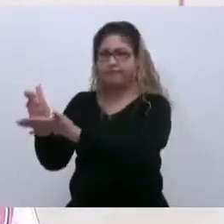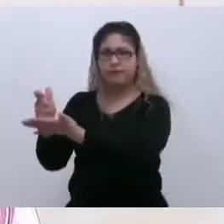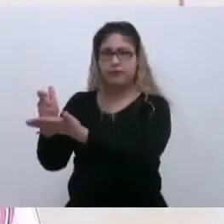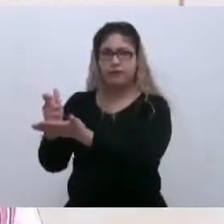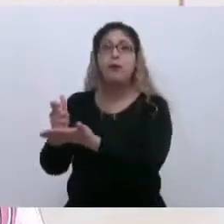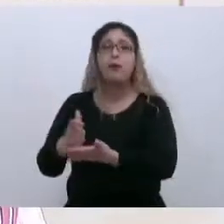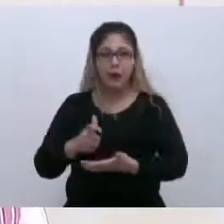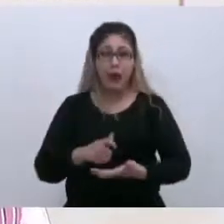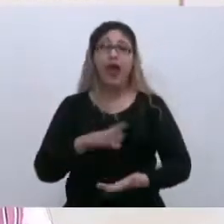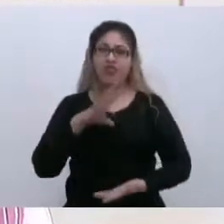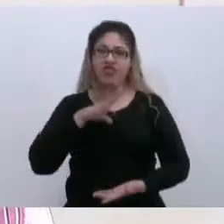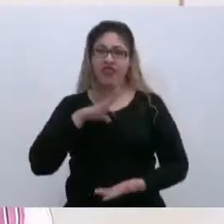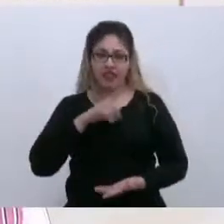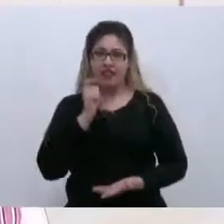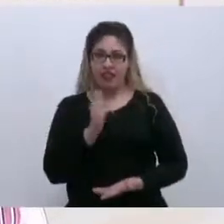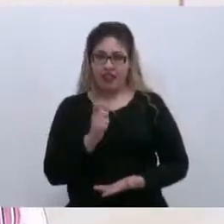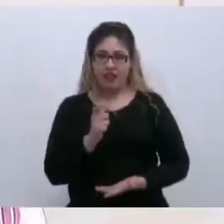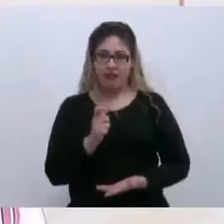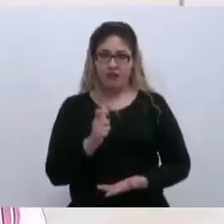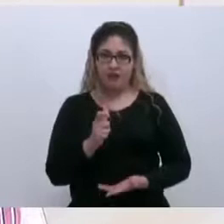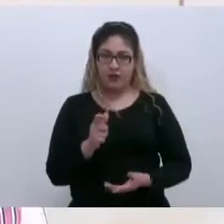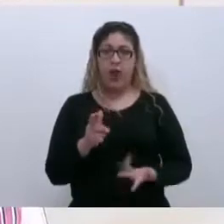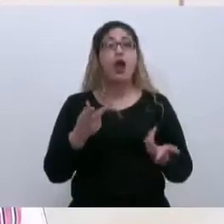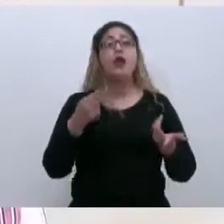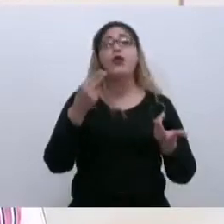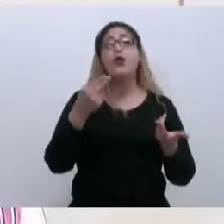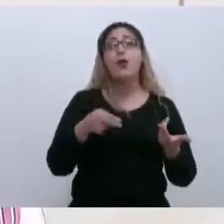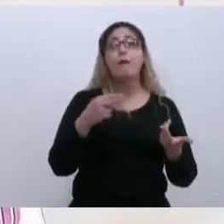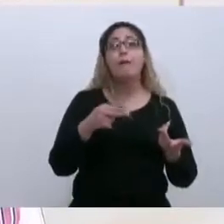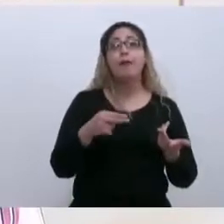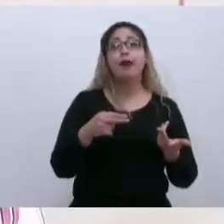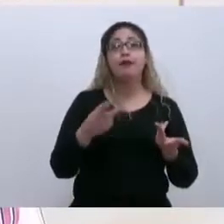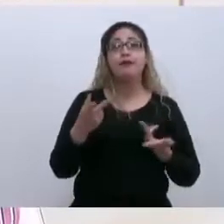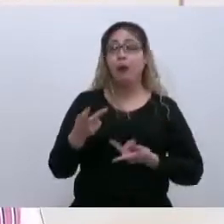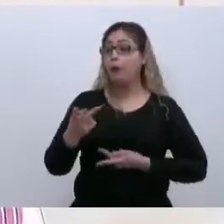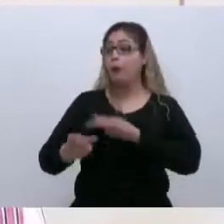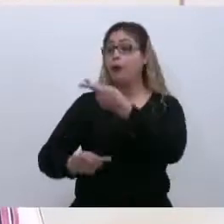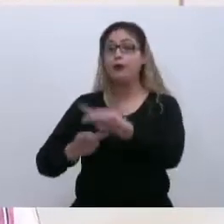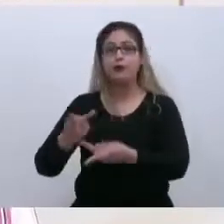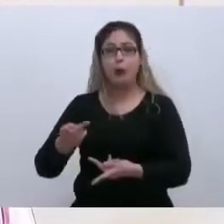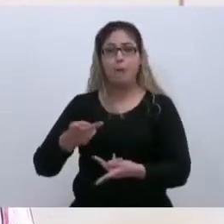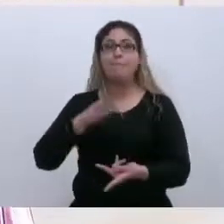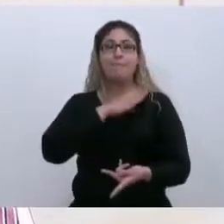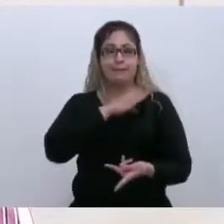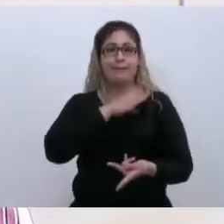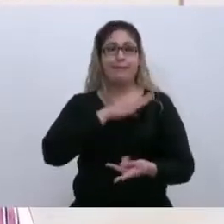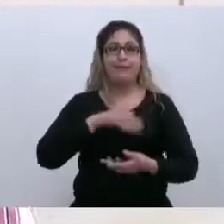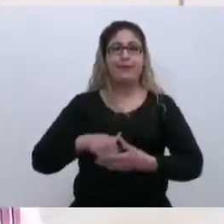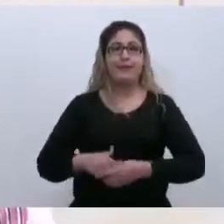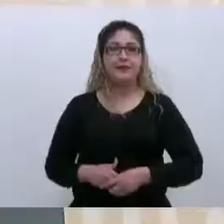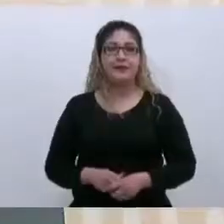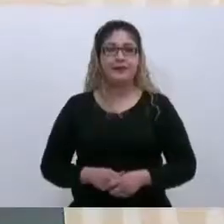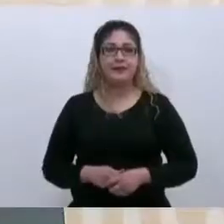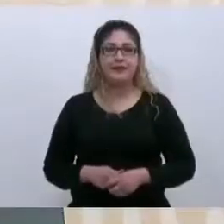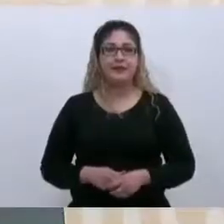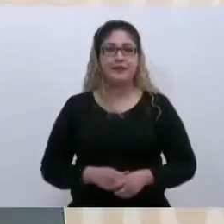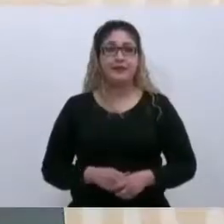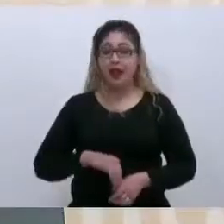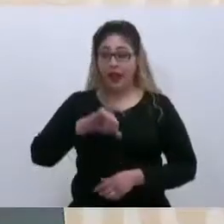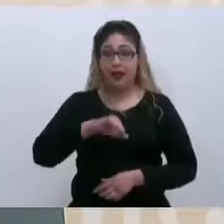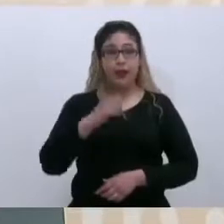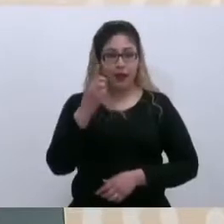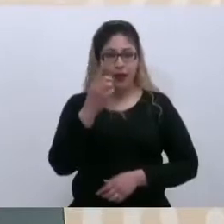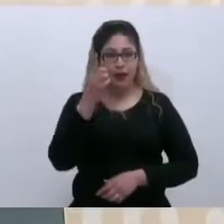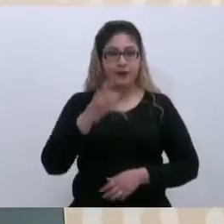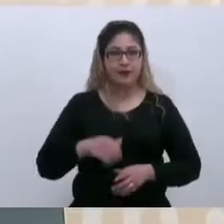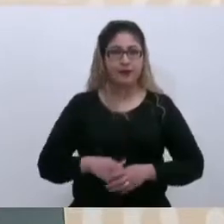Procampo, ahora se llama Producción para el Bienestar. Aquí, también en Durango,